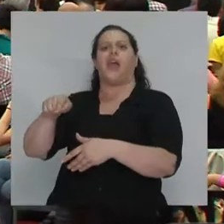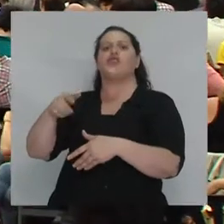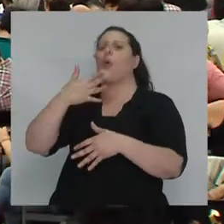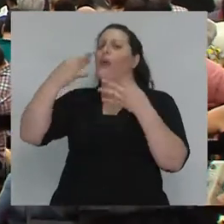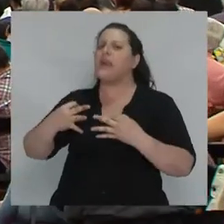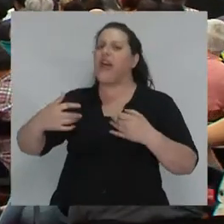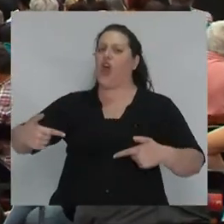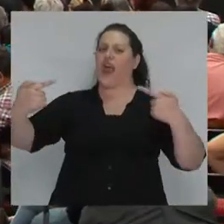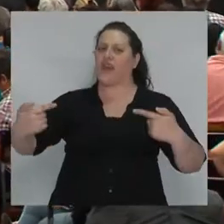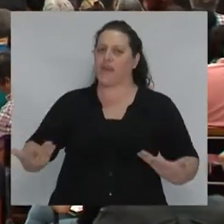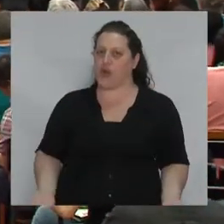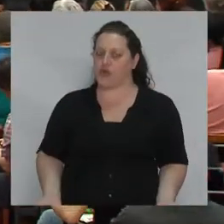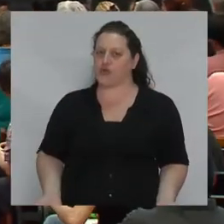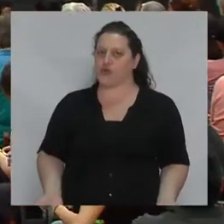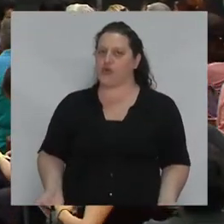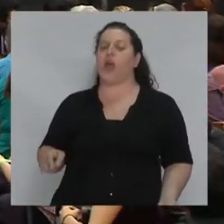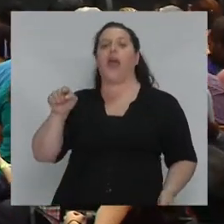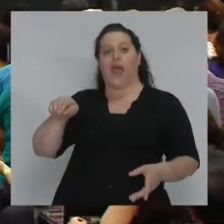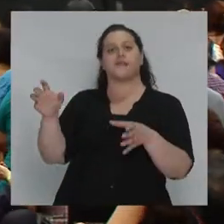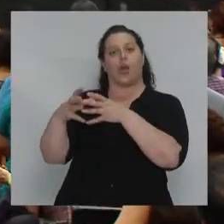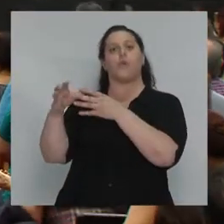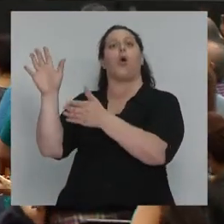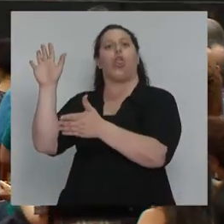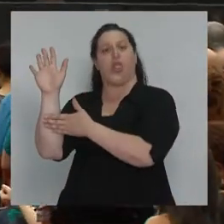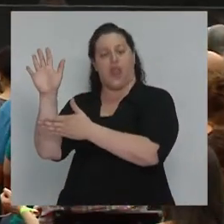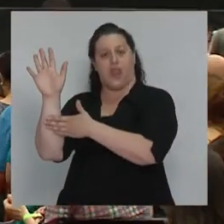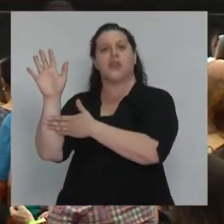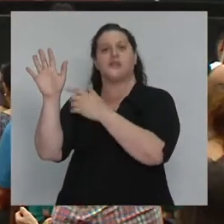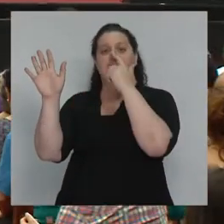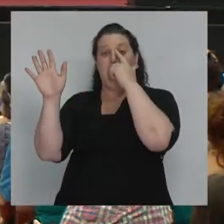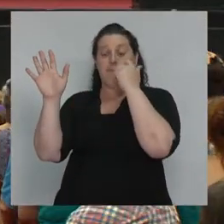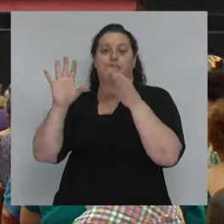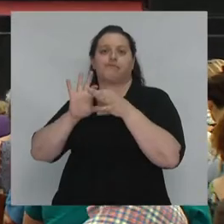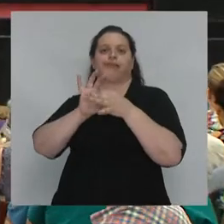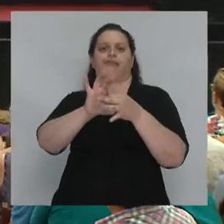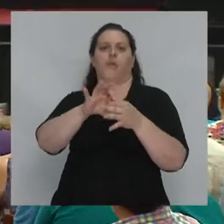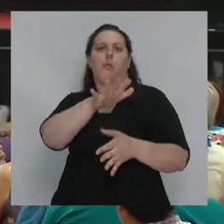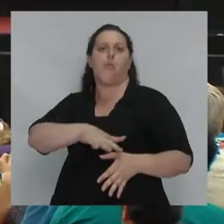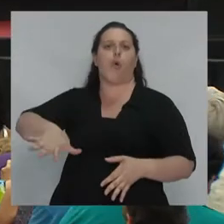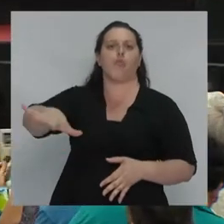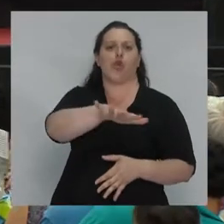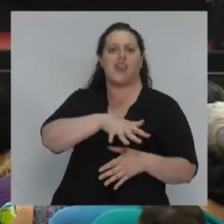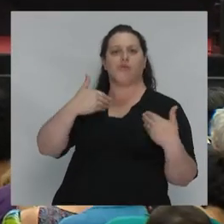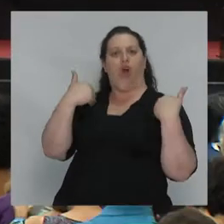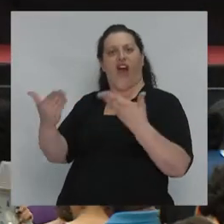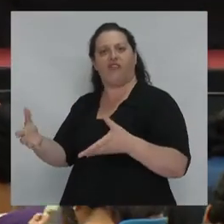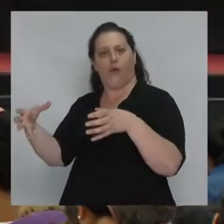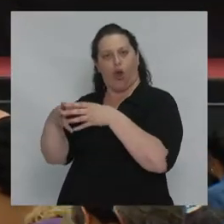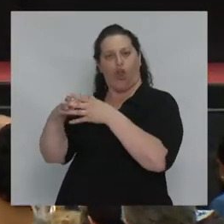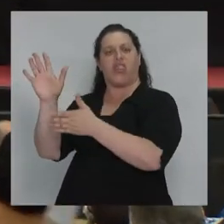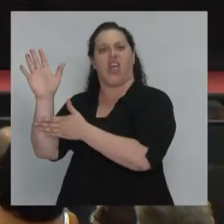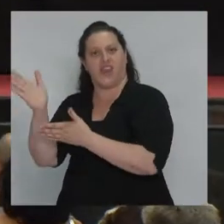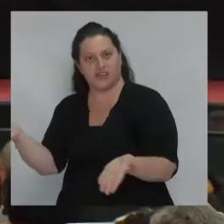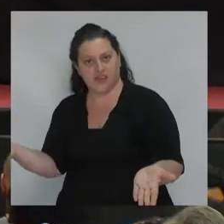enemigos. Y esa derecha está afincada en un populismo de derecha. Ya no estamos